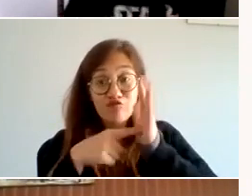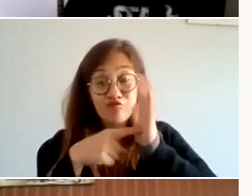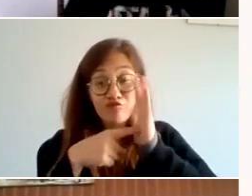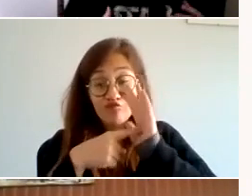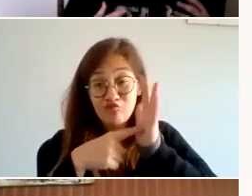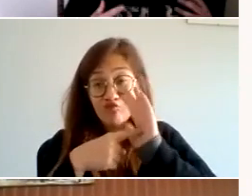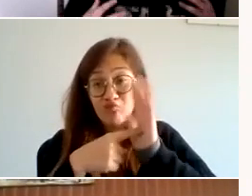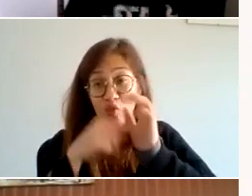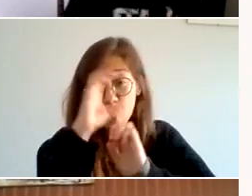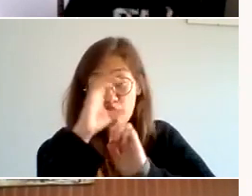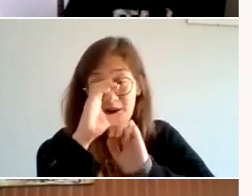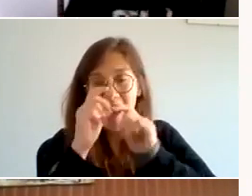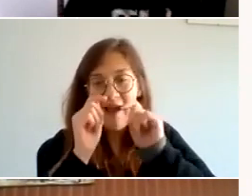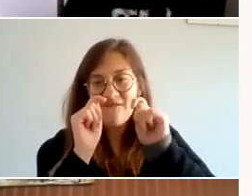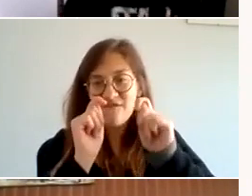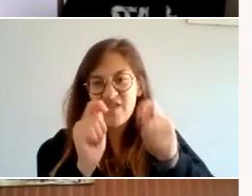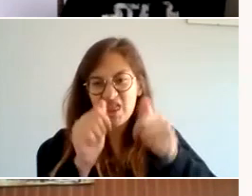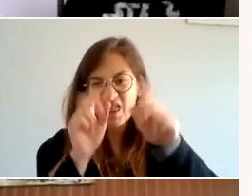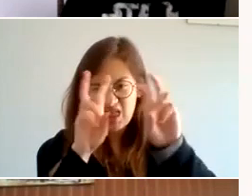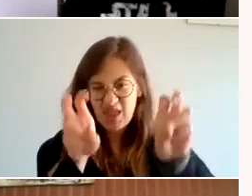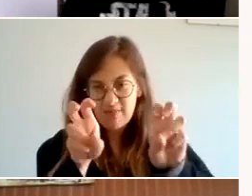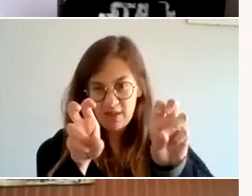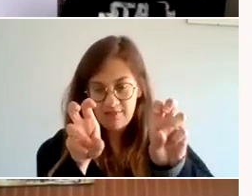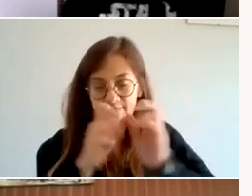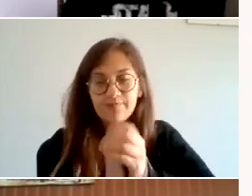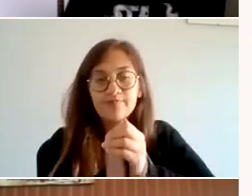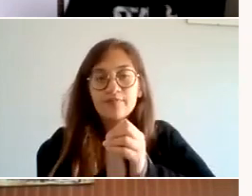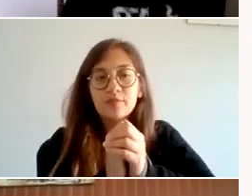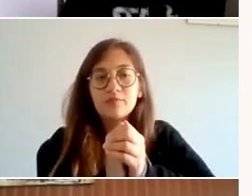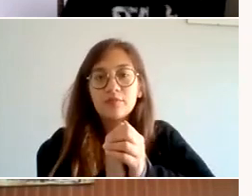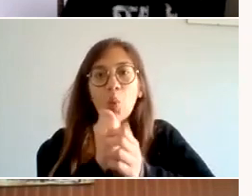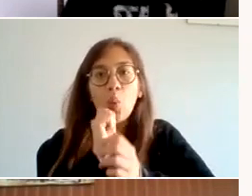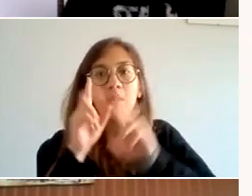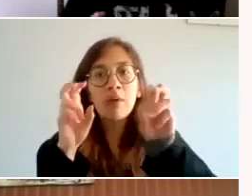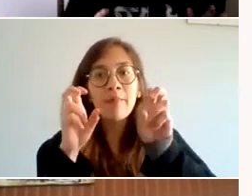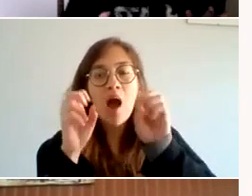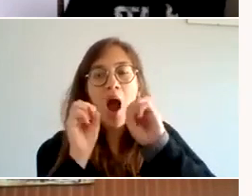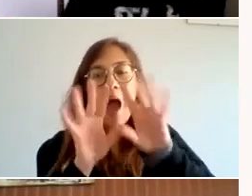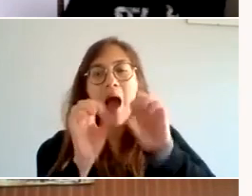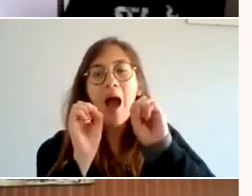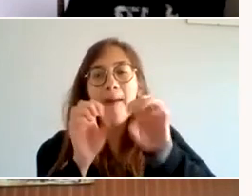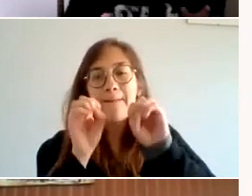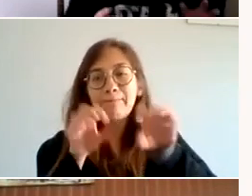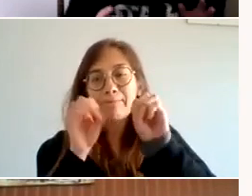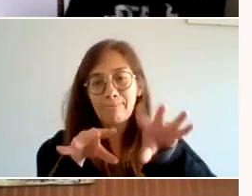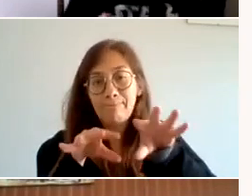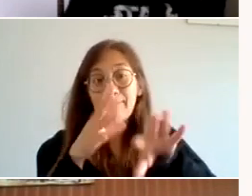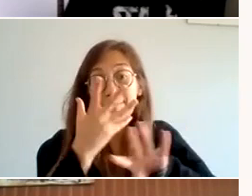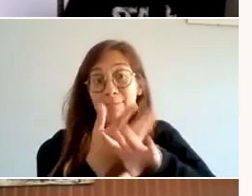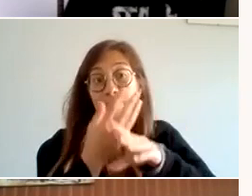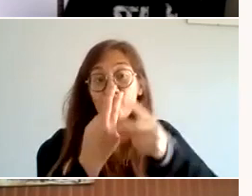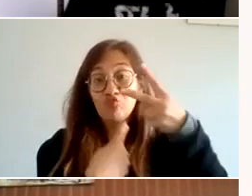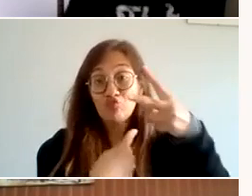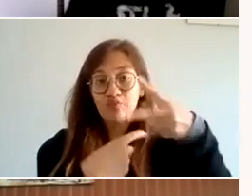solamente en los que son del tipo académicos. Existen muchos buscadores, pero aquí me voy a centrar en dos, que son el Google